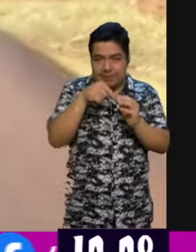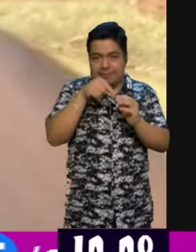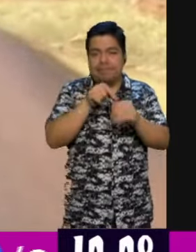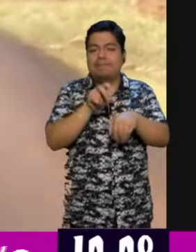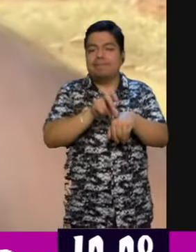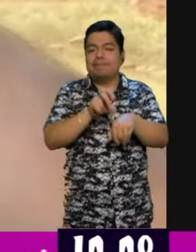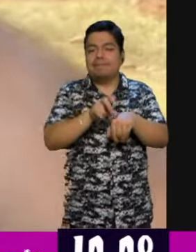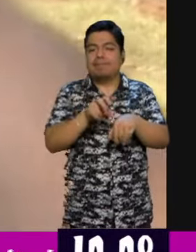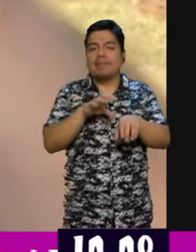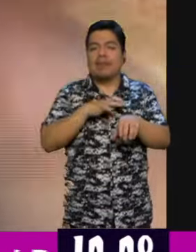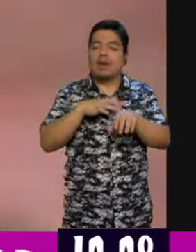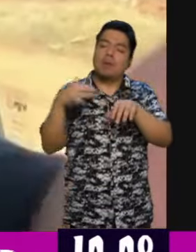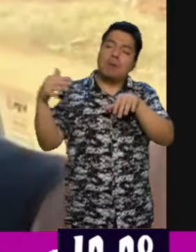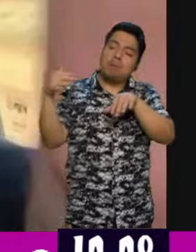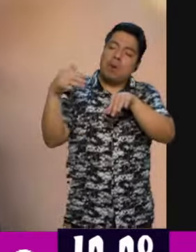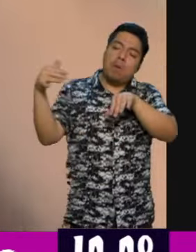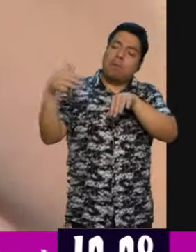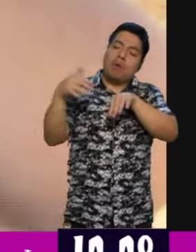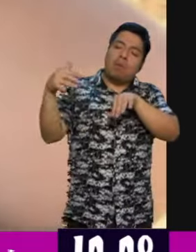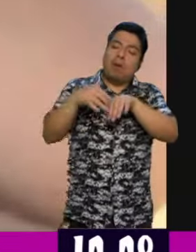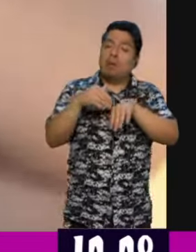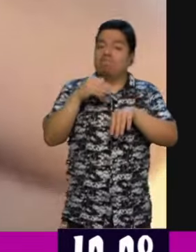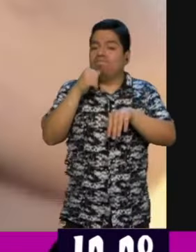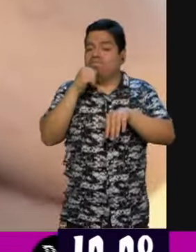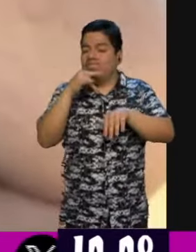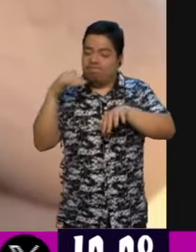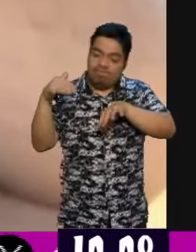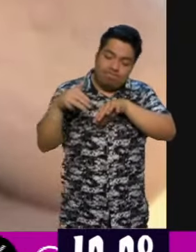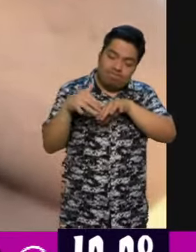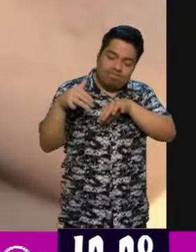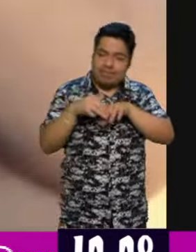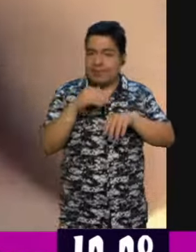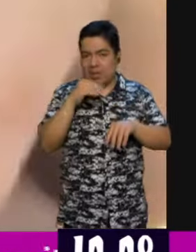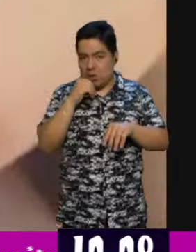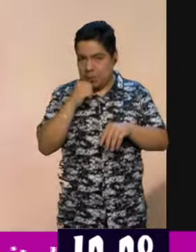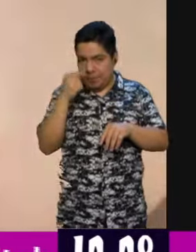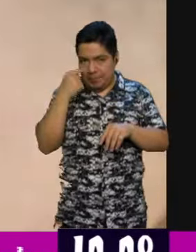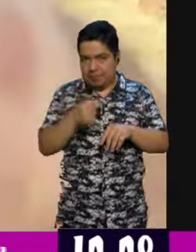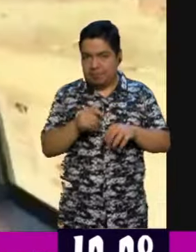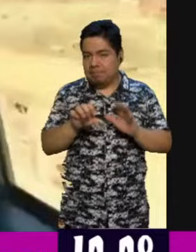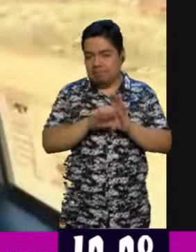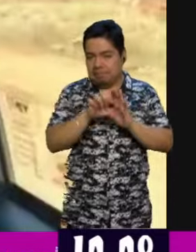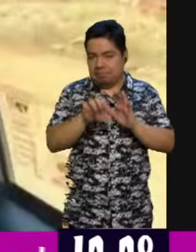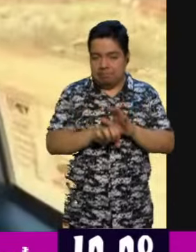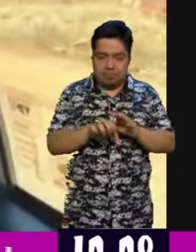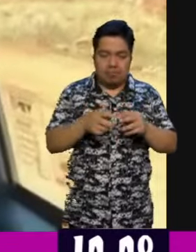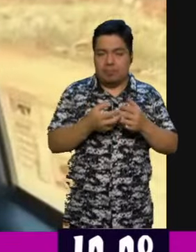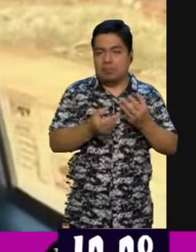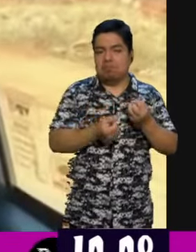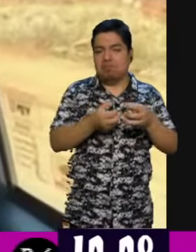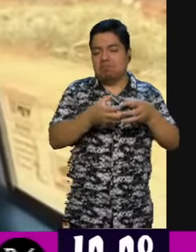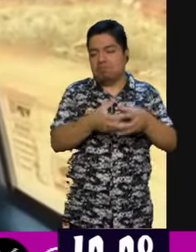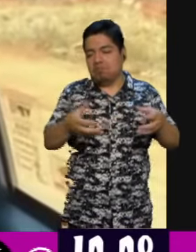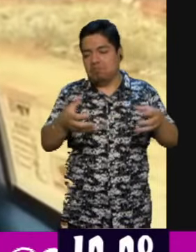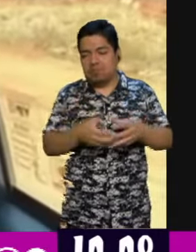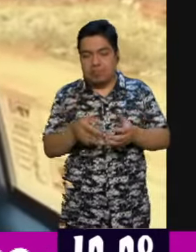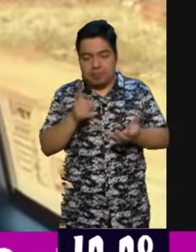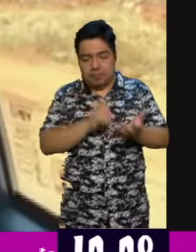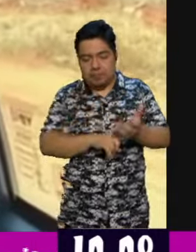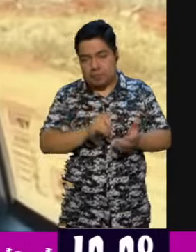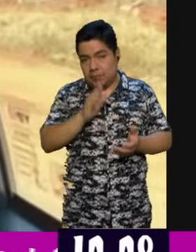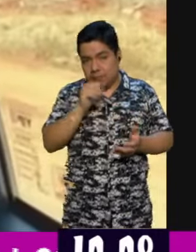Esa capita es la barrera natural para que los microbios no entren hacia el huevo, para que al momento de la reproducción no vayan a dañar el interior del